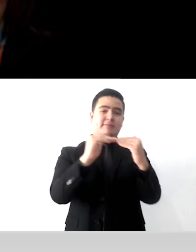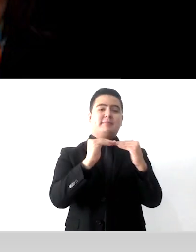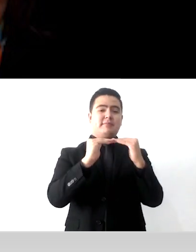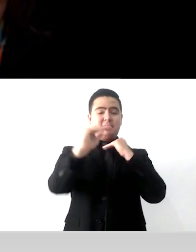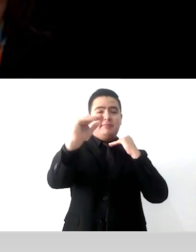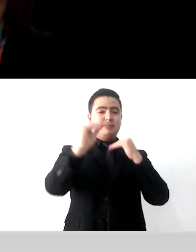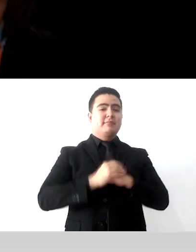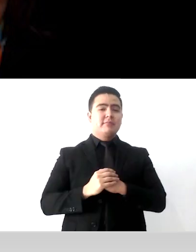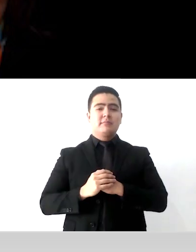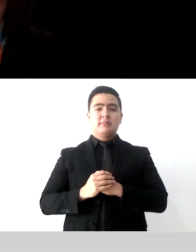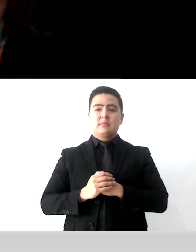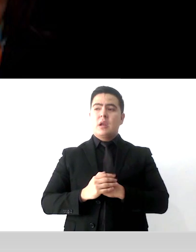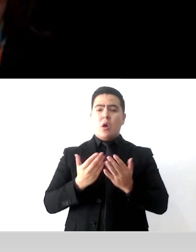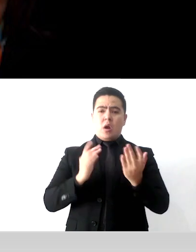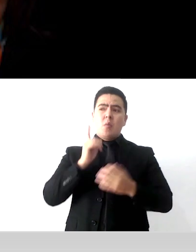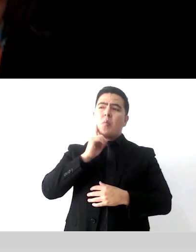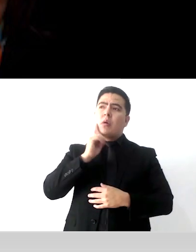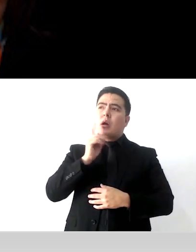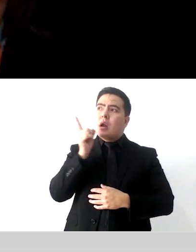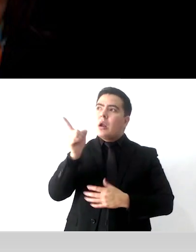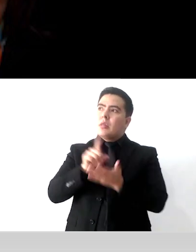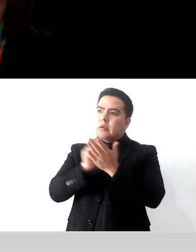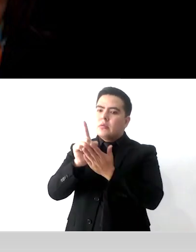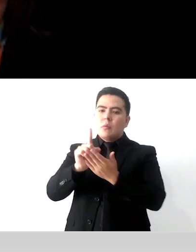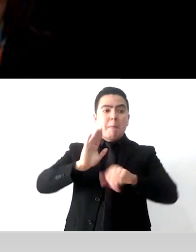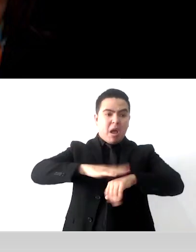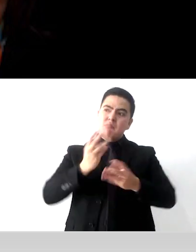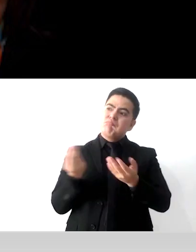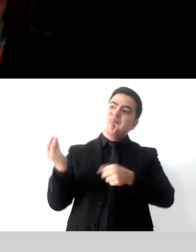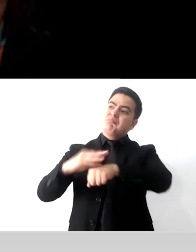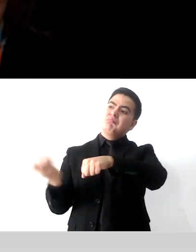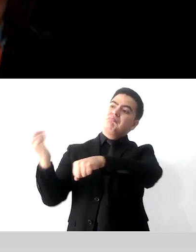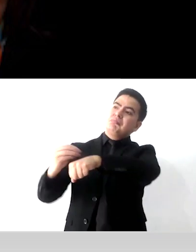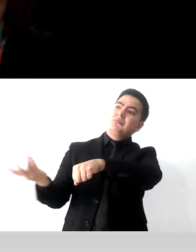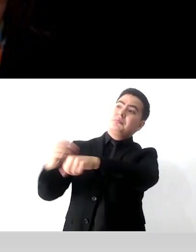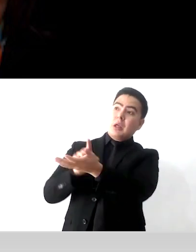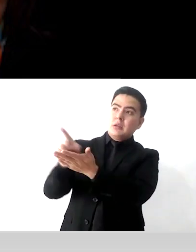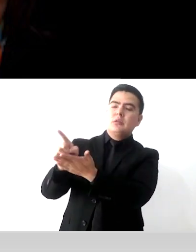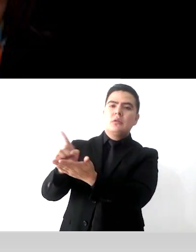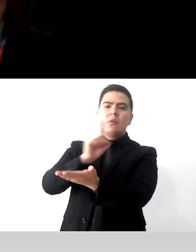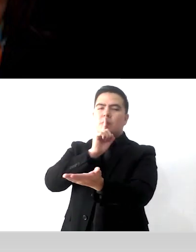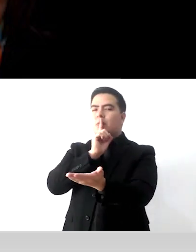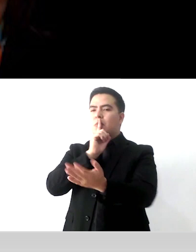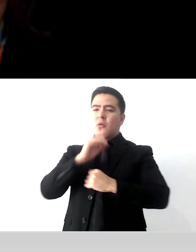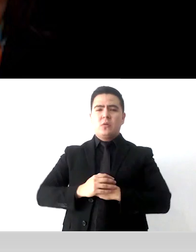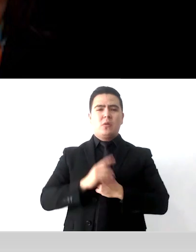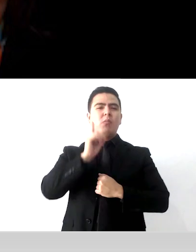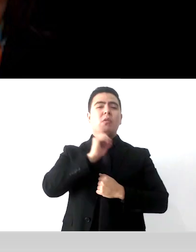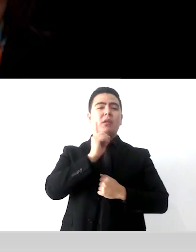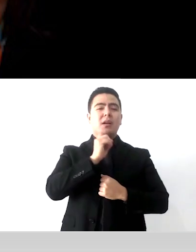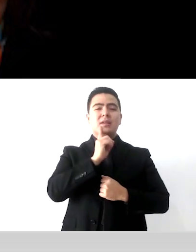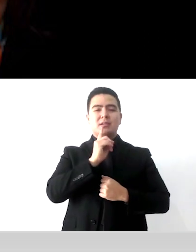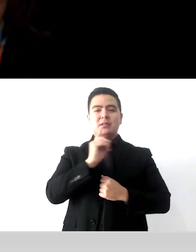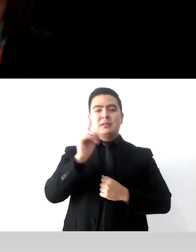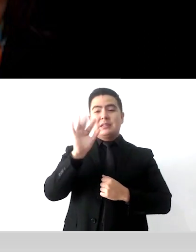el favor de reconocer nuestros derechos. Las mujeres somos más del 50% de la población en los municipios,